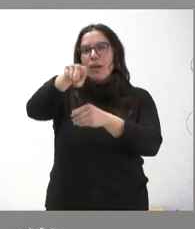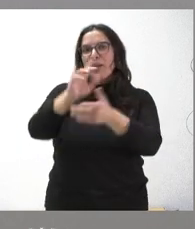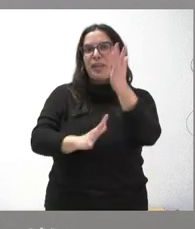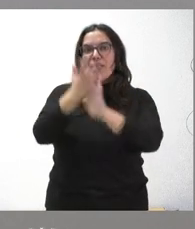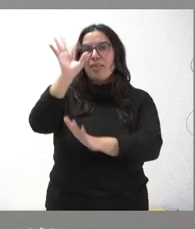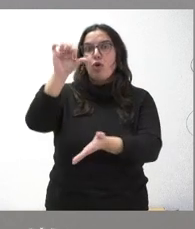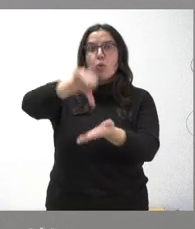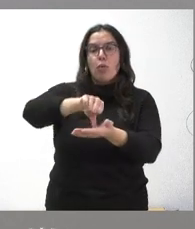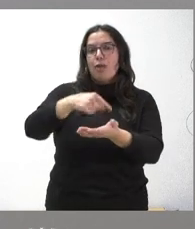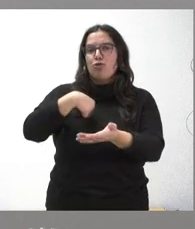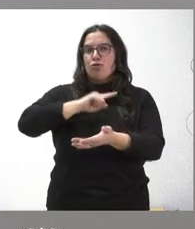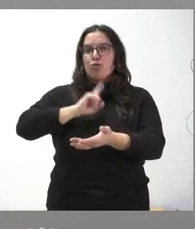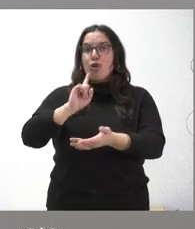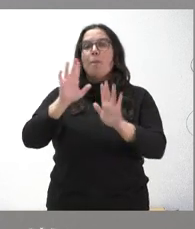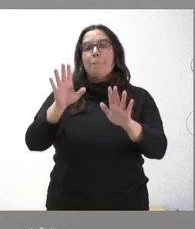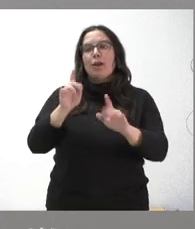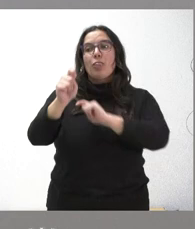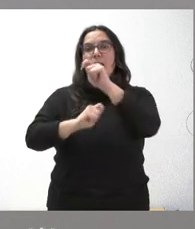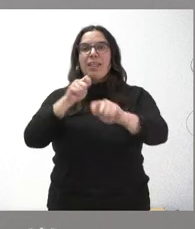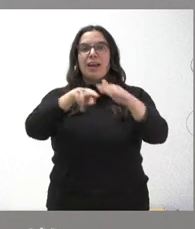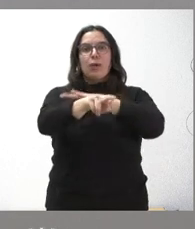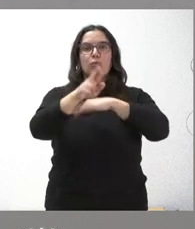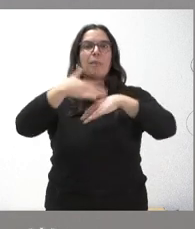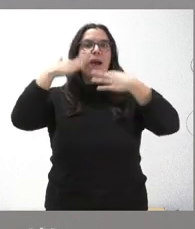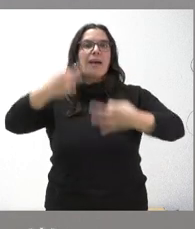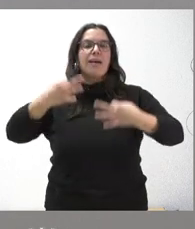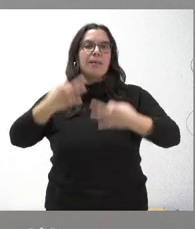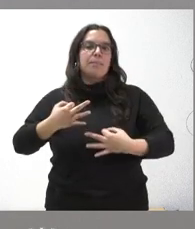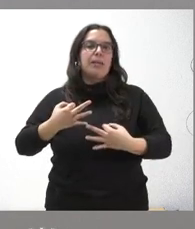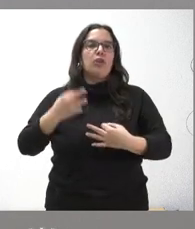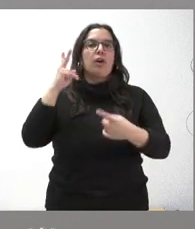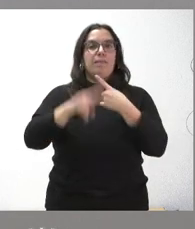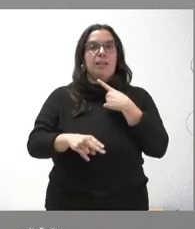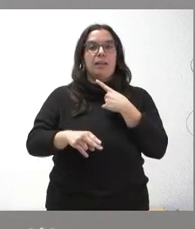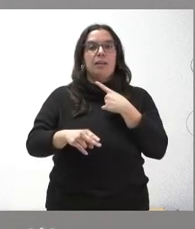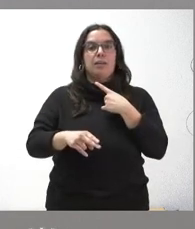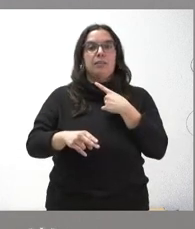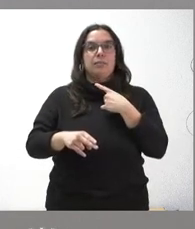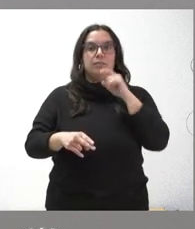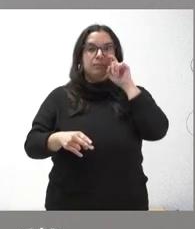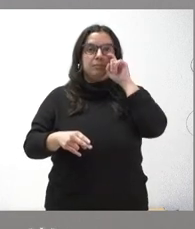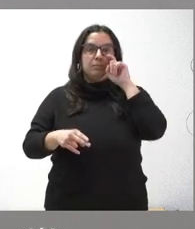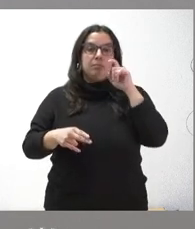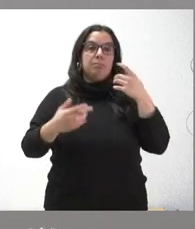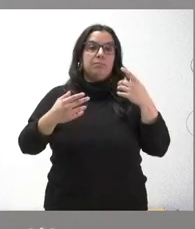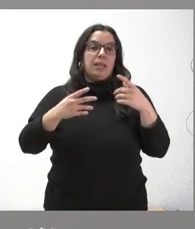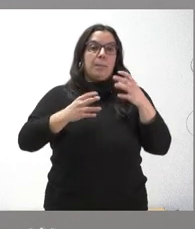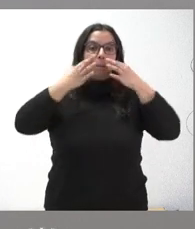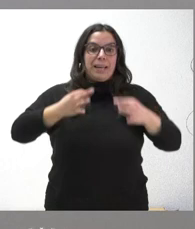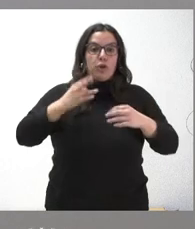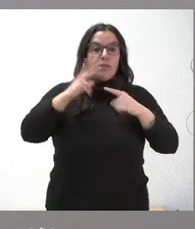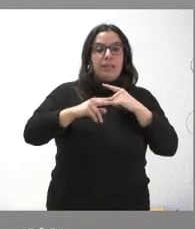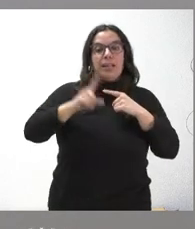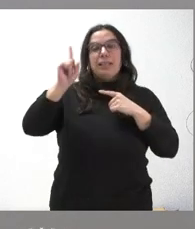creemos que esto evita mucho el riesgo de que estos incendios puedan llegar a Los cascos urbanos y a la vez permite concentrar el esfuerzo de